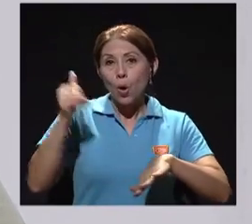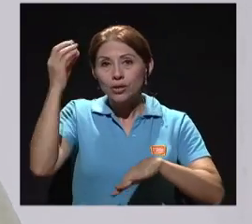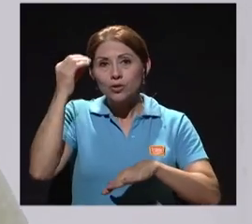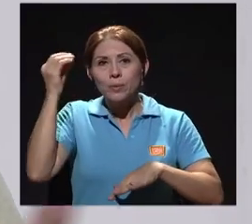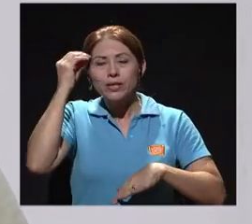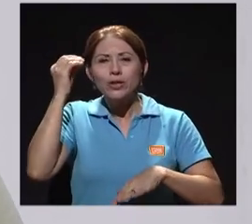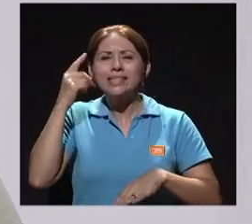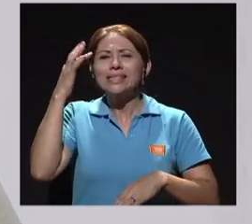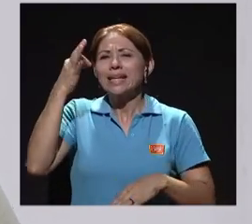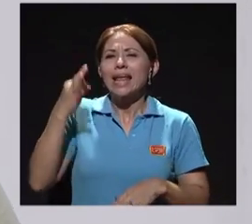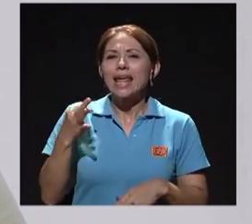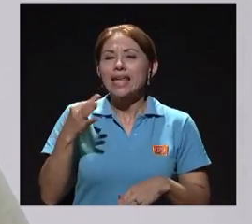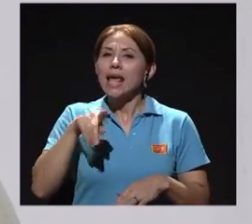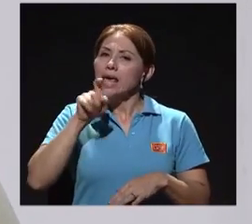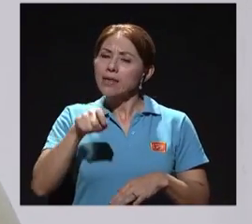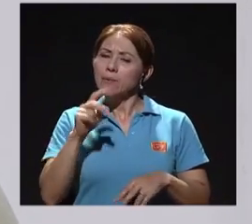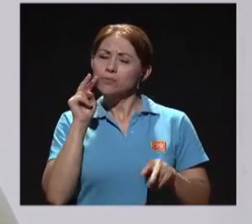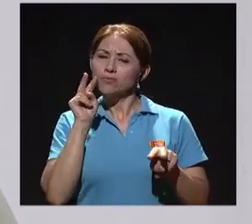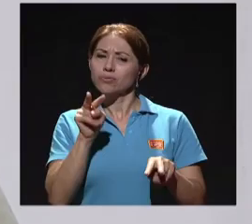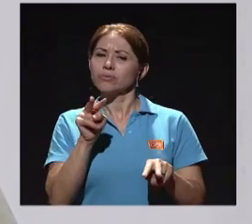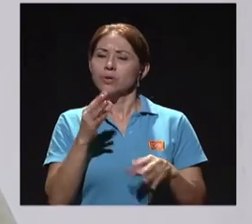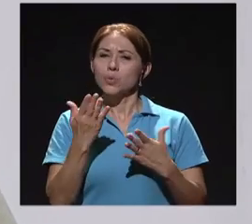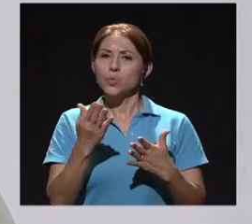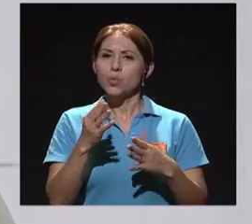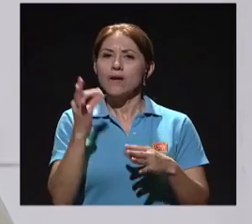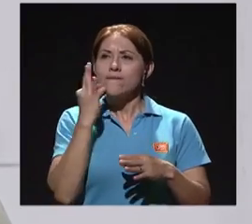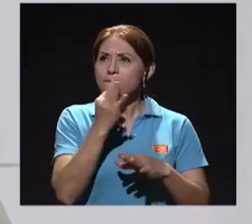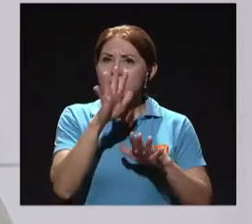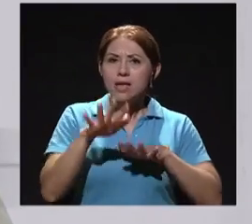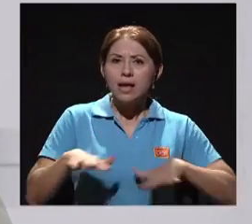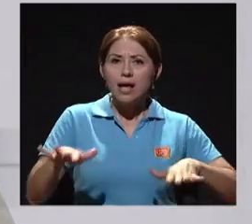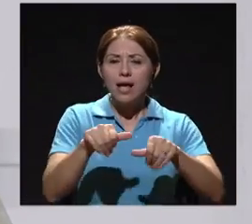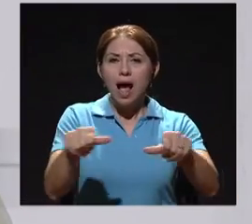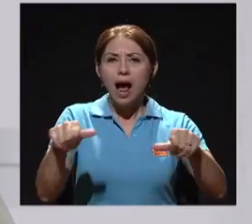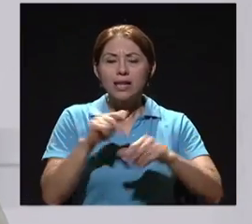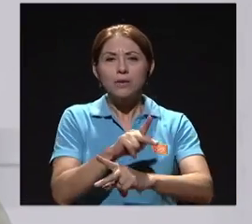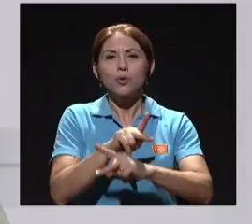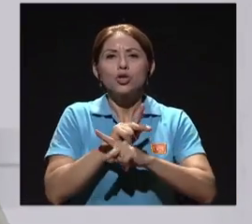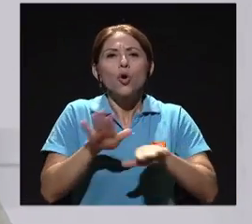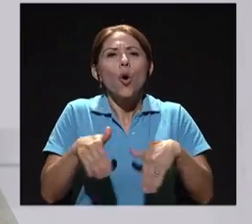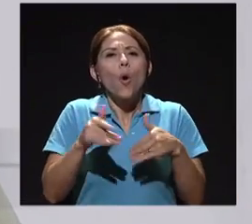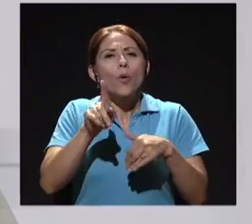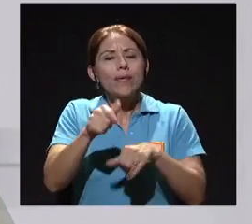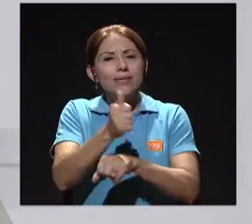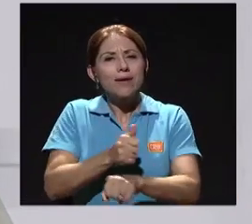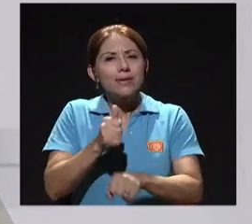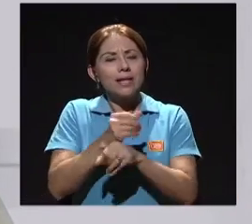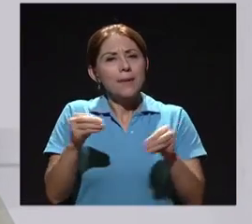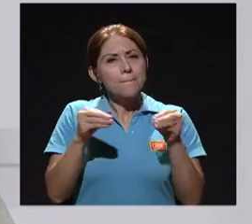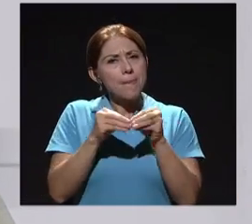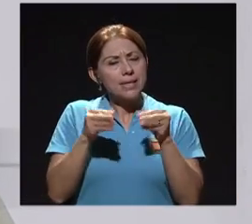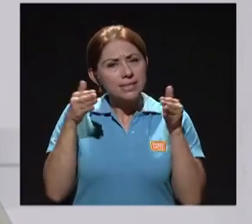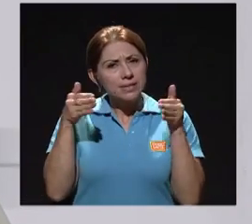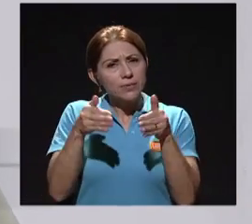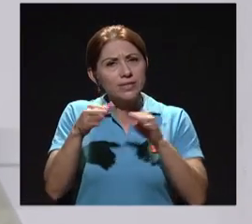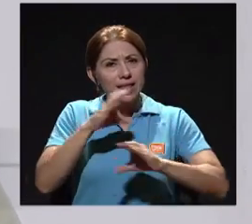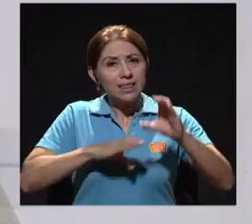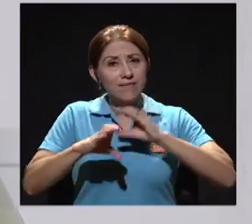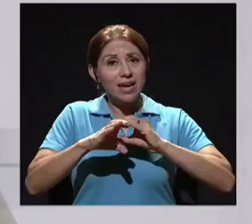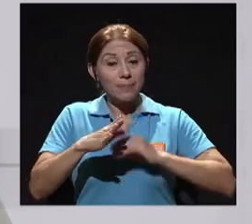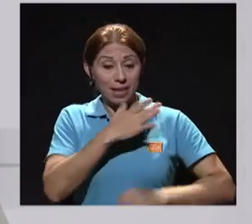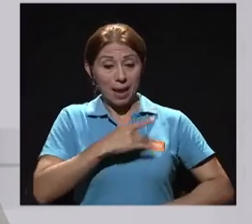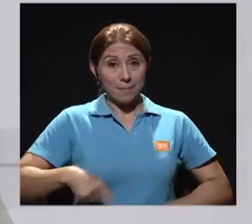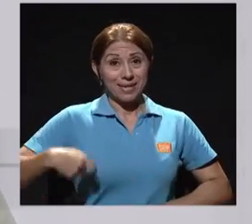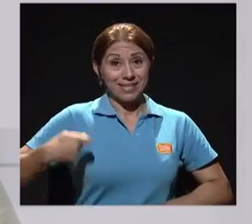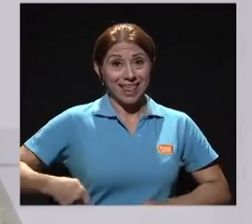a la consideración técnica de cómo fijar las áreas de protección de una forma más científica una de las cuestiones que que decía el compañero